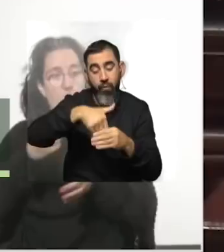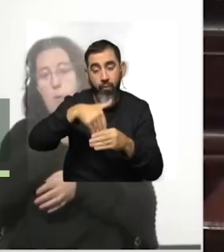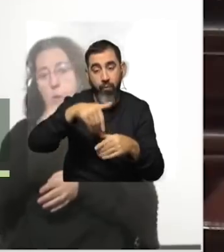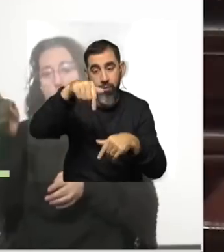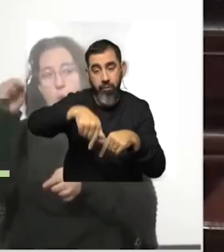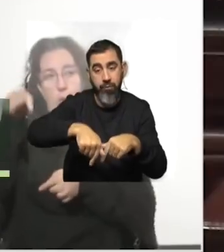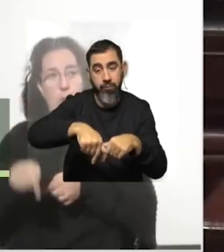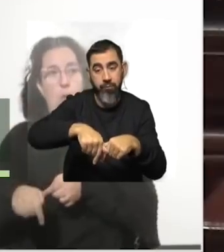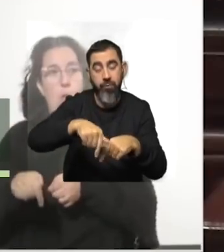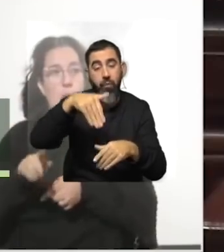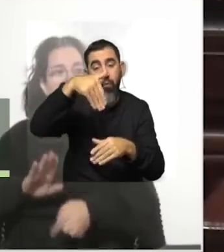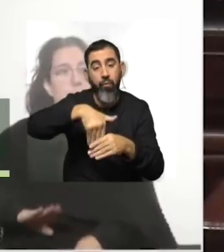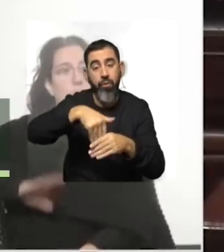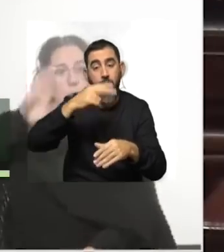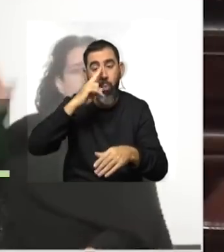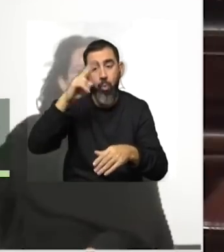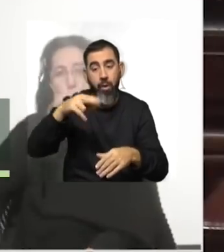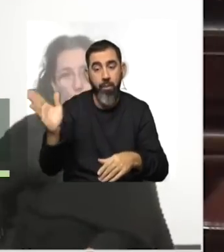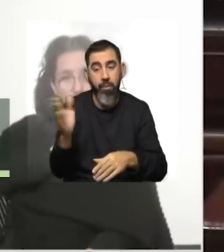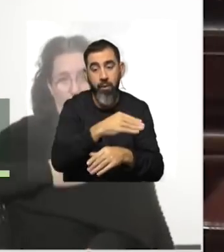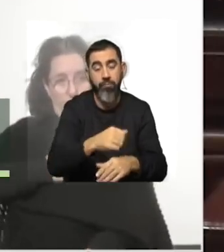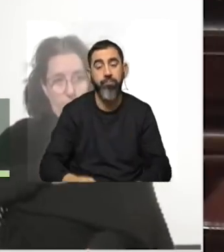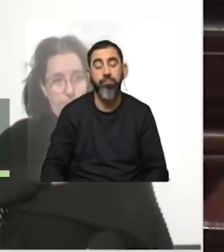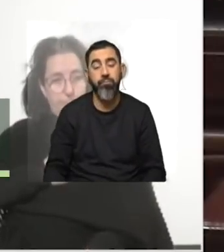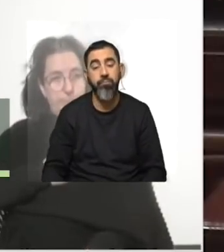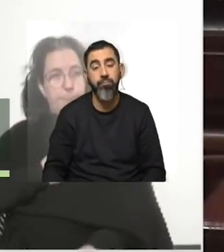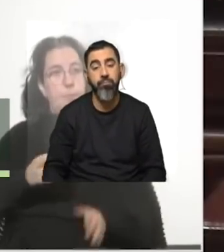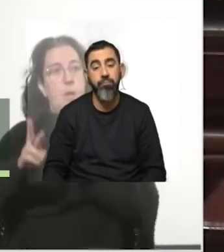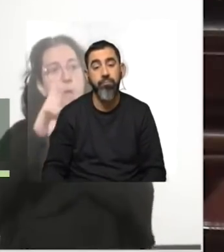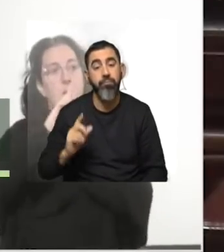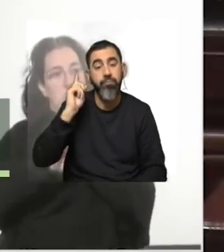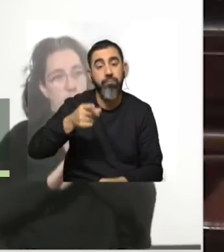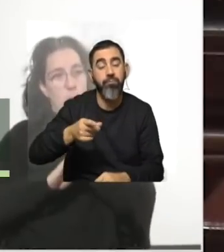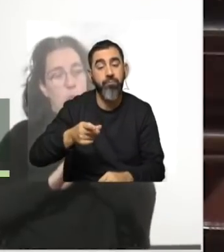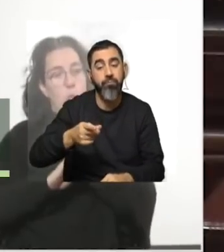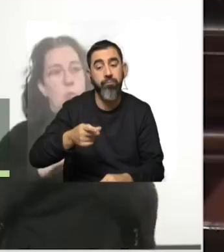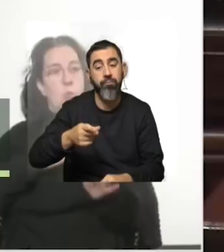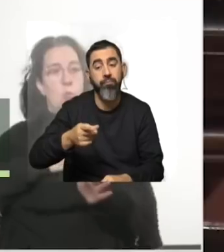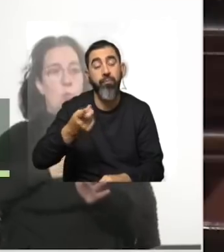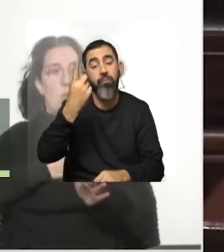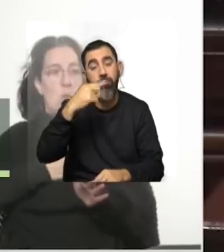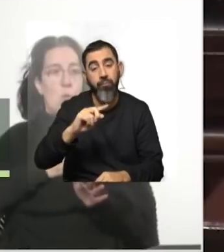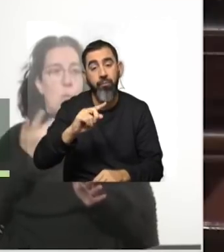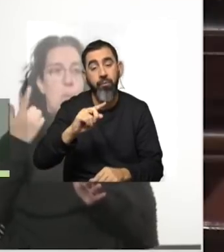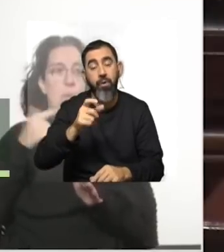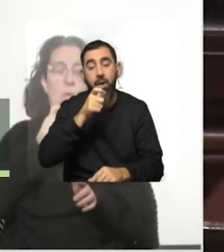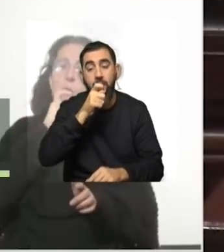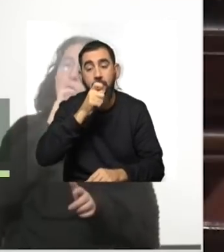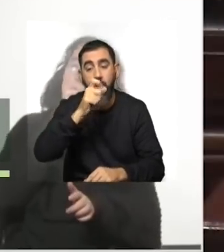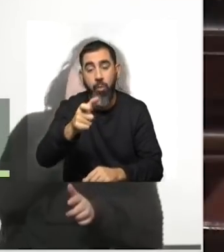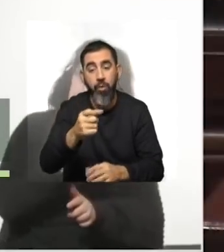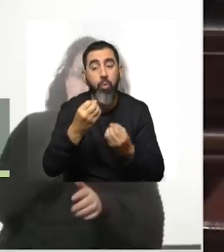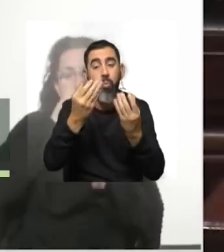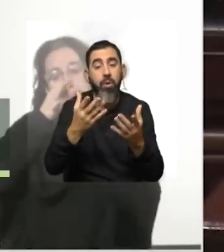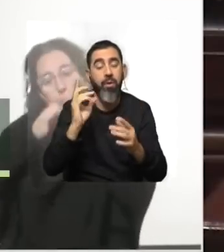hoy, es votada por unanimidad. La resolución es de acuerdo, pero las fundamentaciones por las